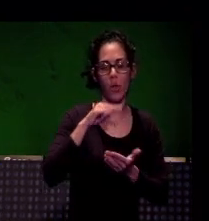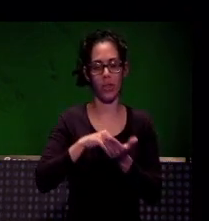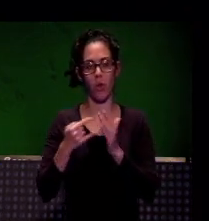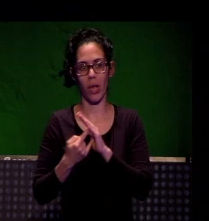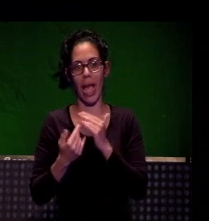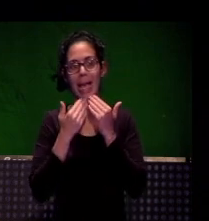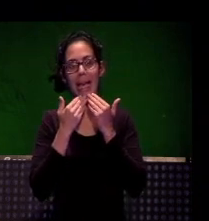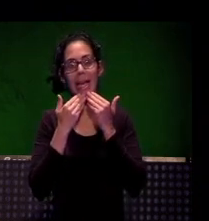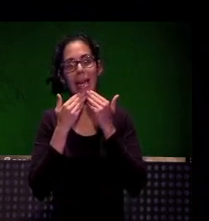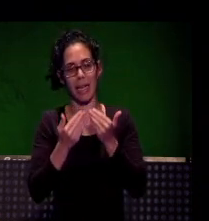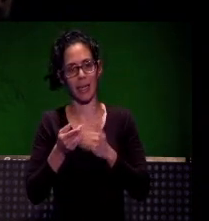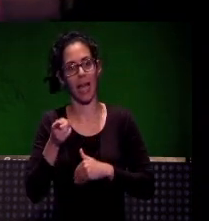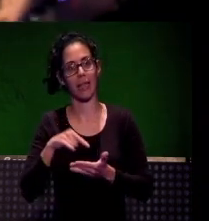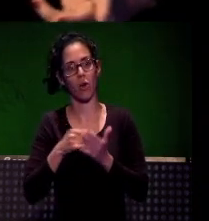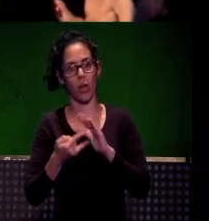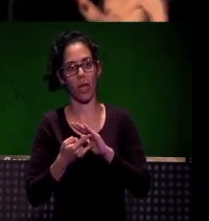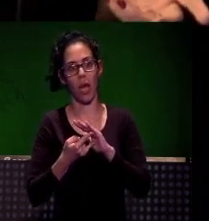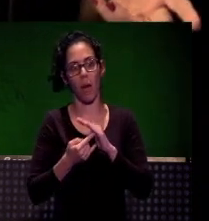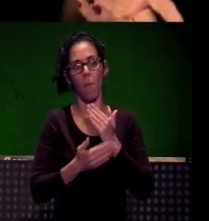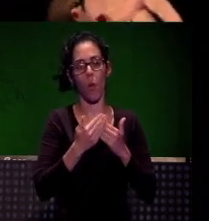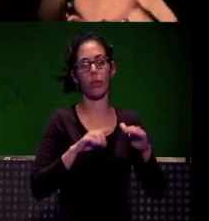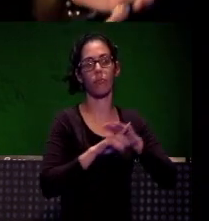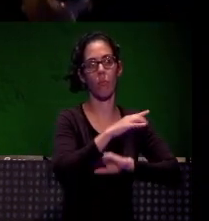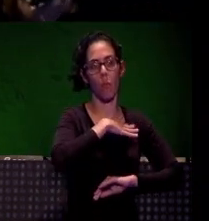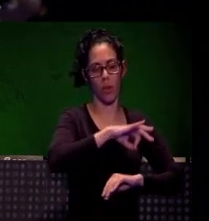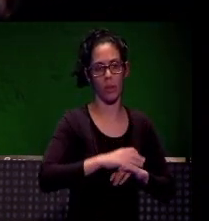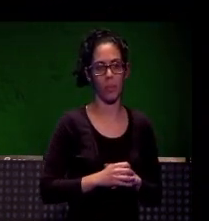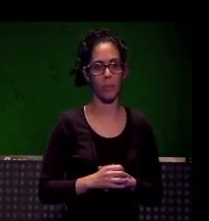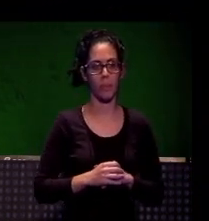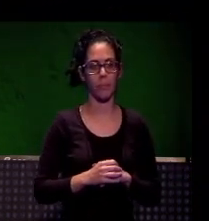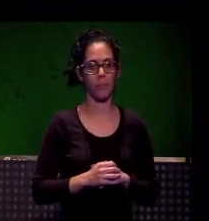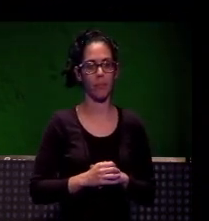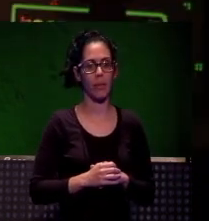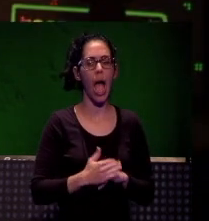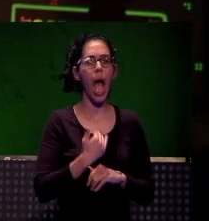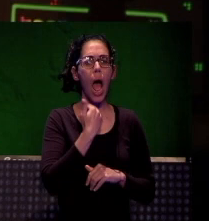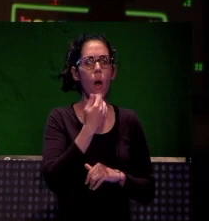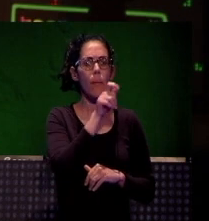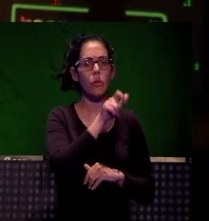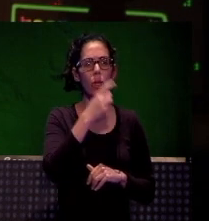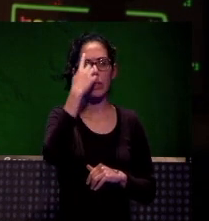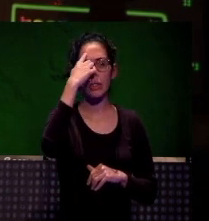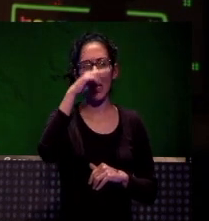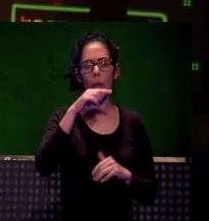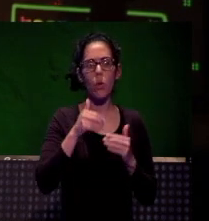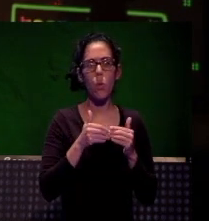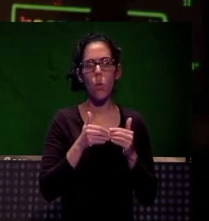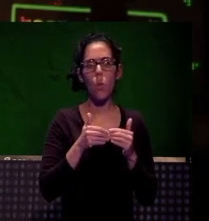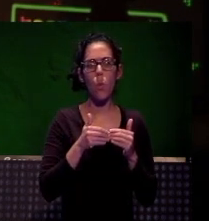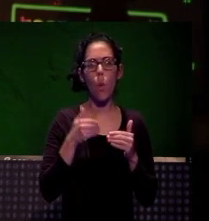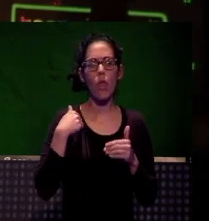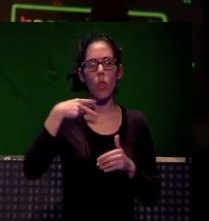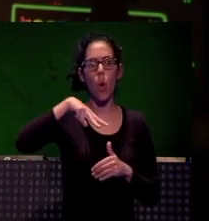y gracias a la tecnología no sé alguien sabe cuando cuando se inventó el